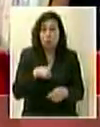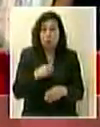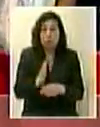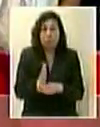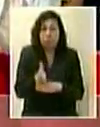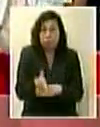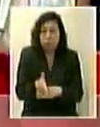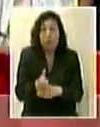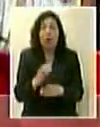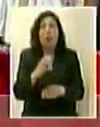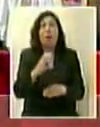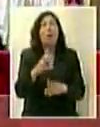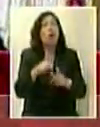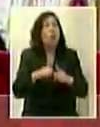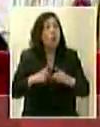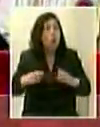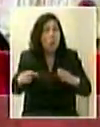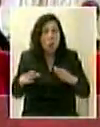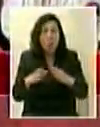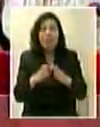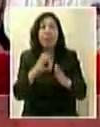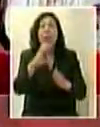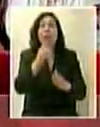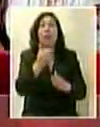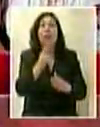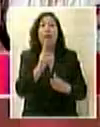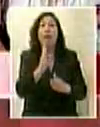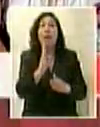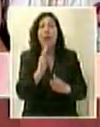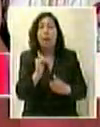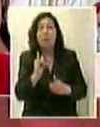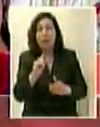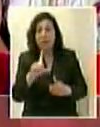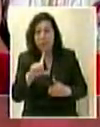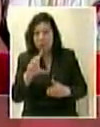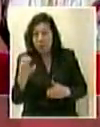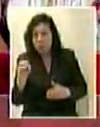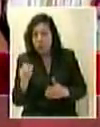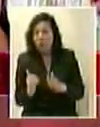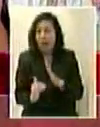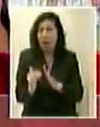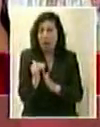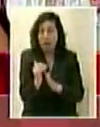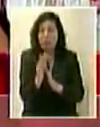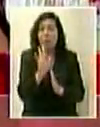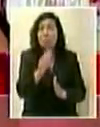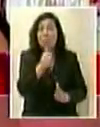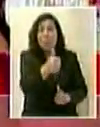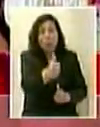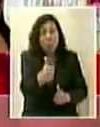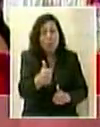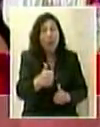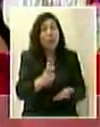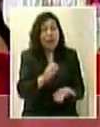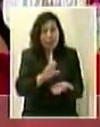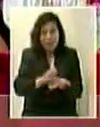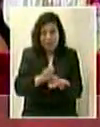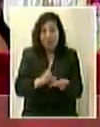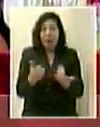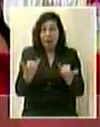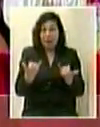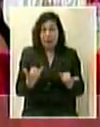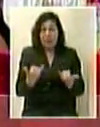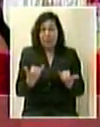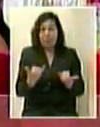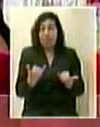las Lomas de Caraballo, cuando vamos a las zonas altas de la propia ciudad de Lima metropolitana,